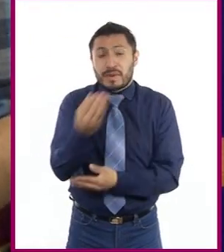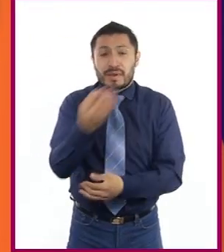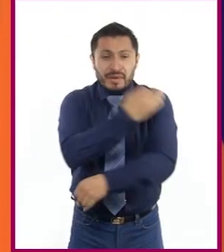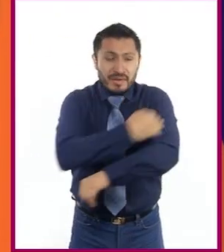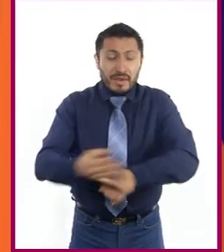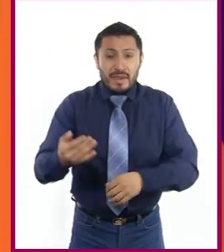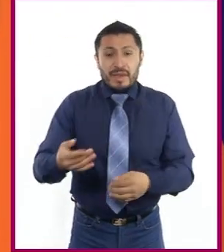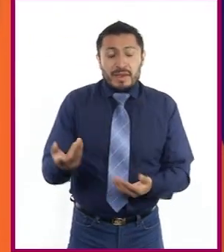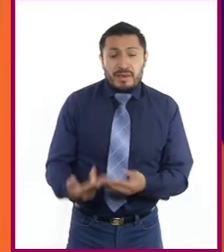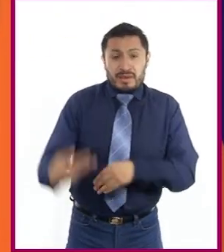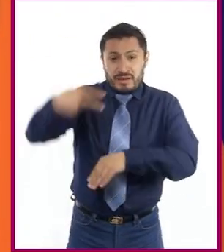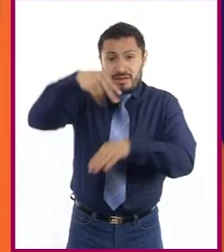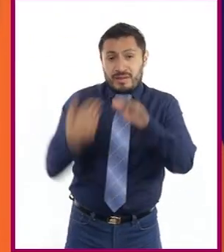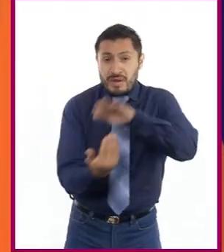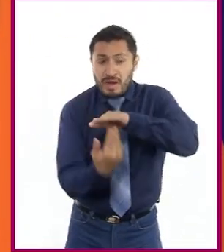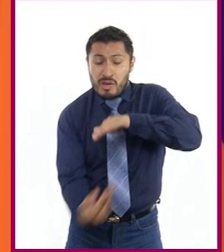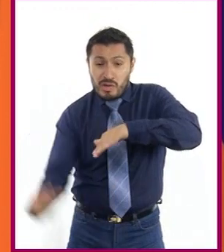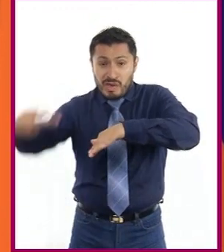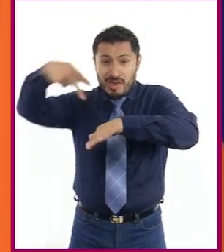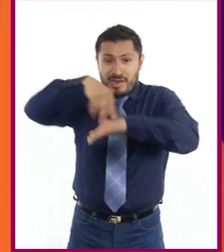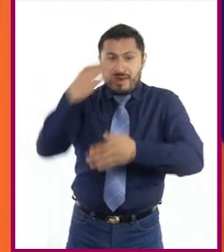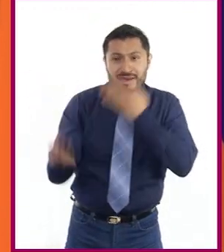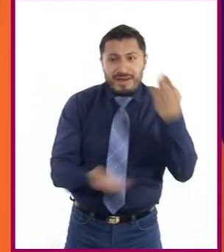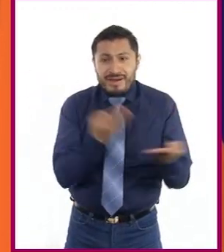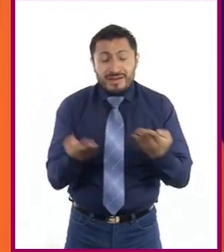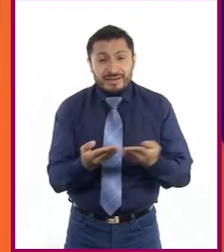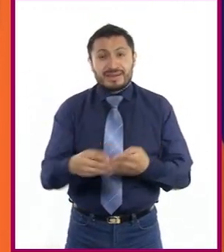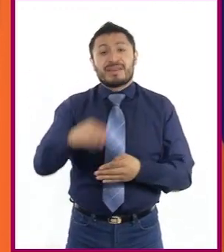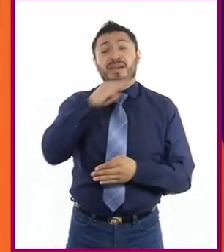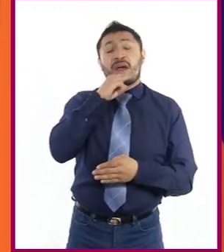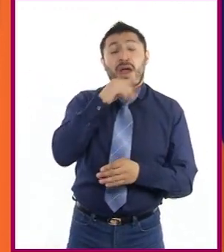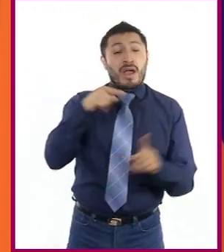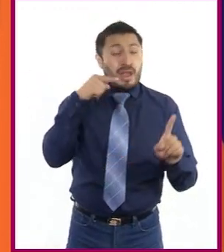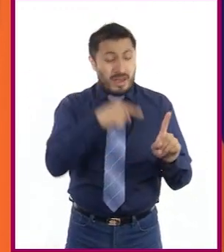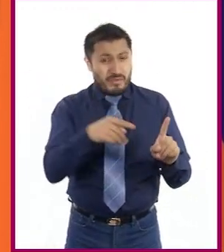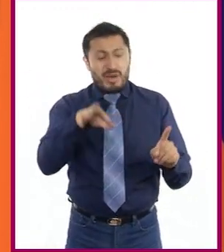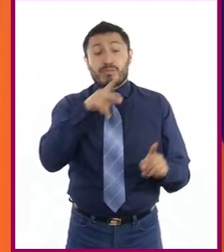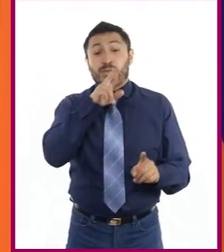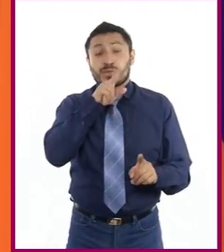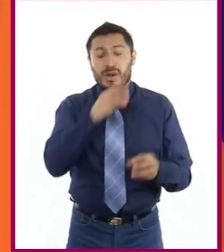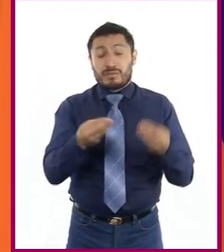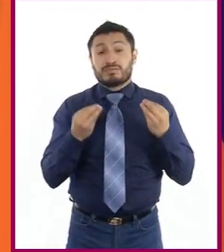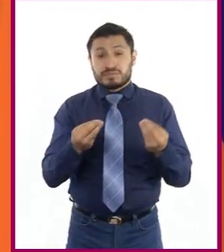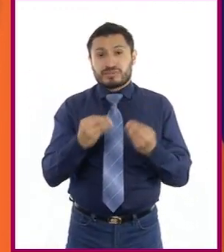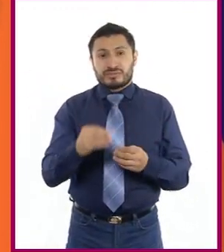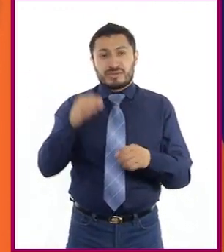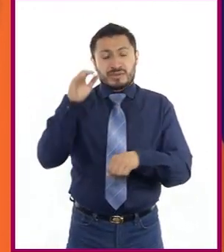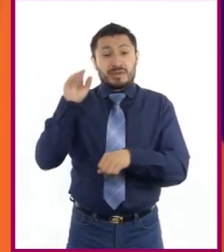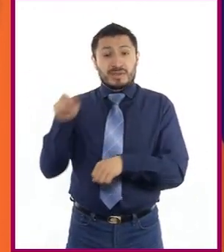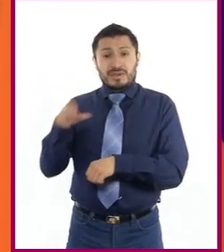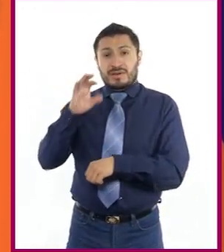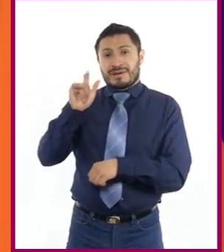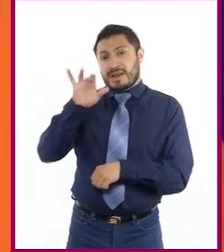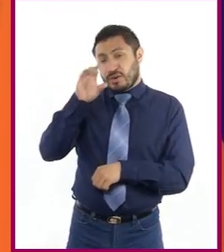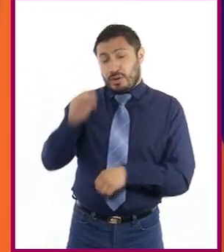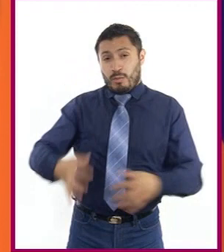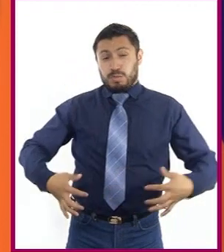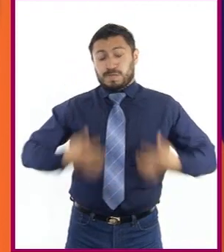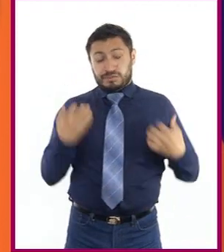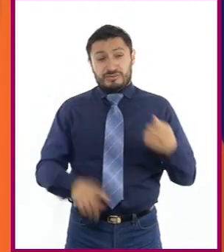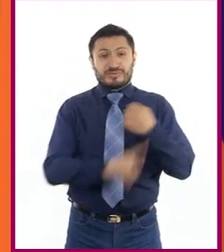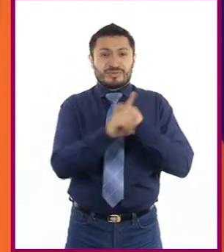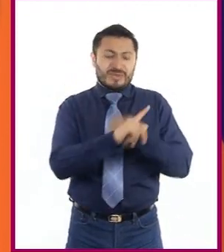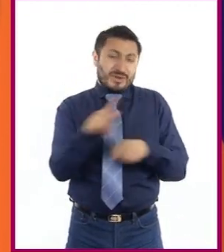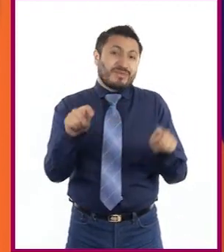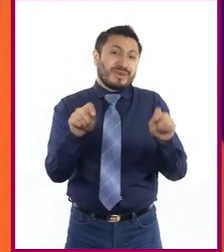bailar sobre la mesa? La mamá de Hamlet se preocupa muchísimo y Claudio enfurece por los problemas que ocasiona